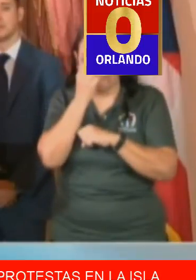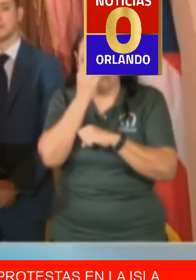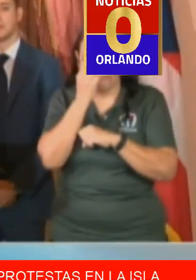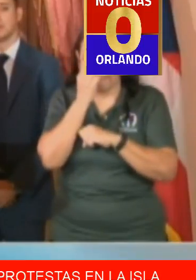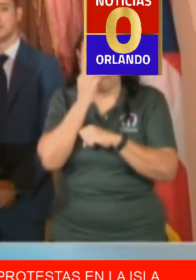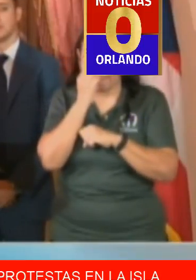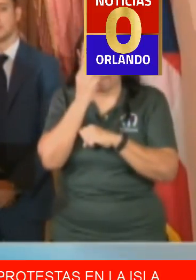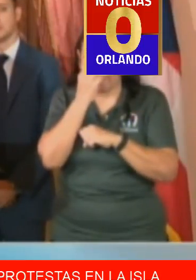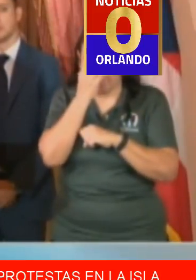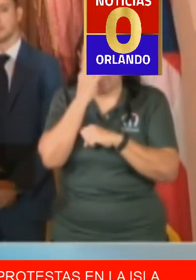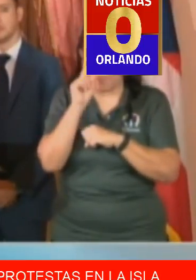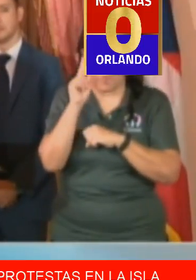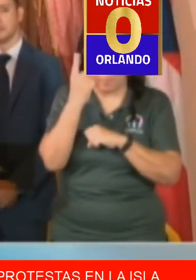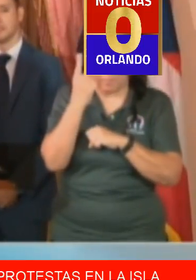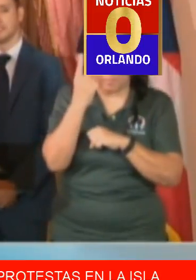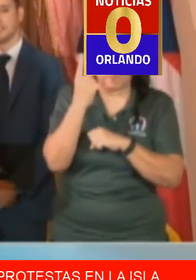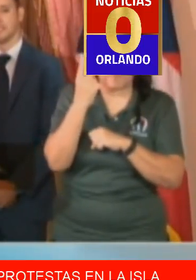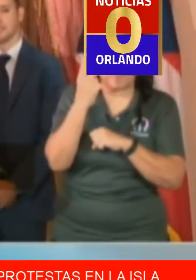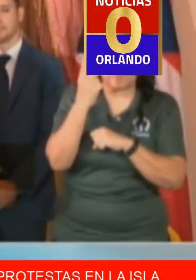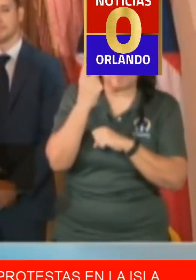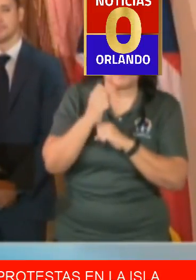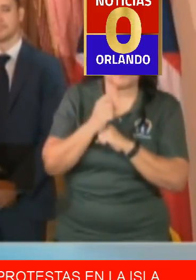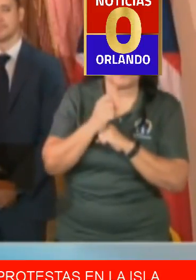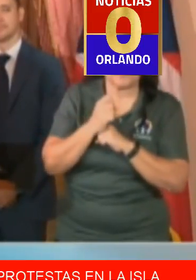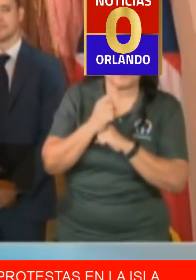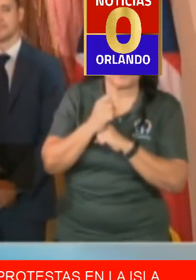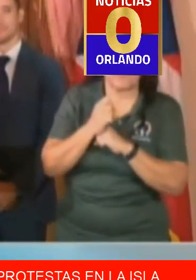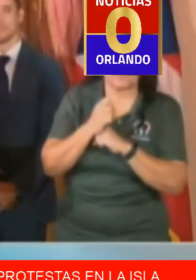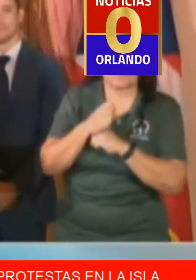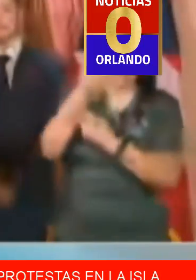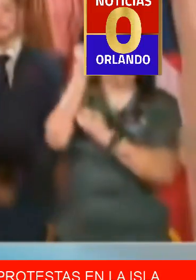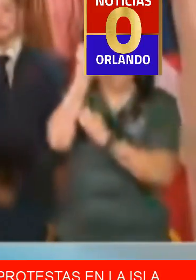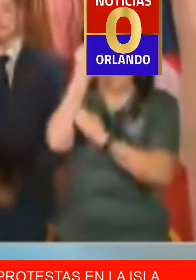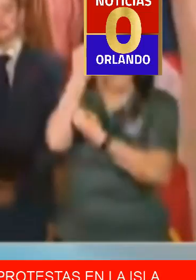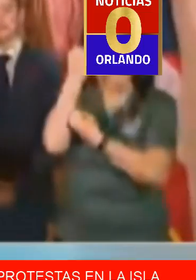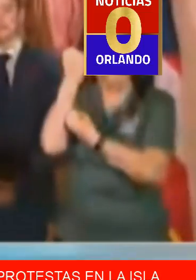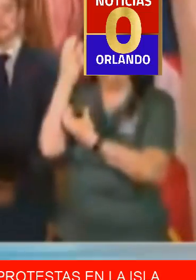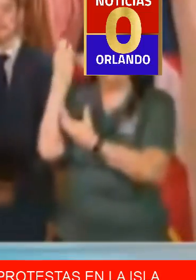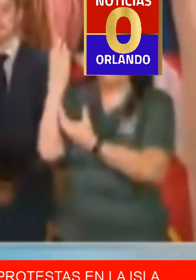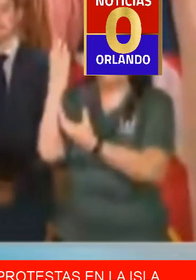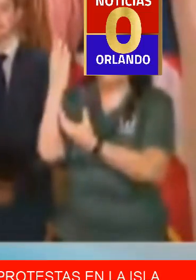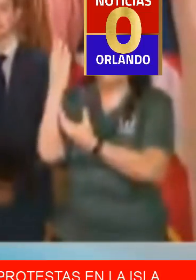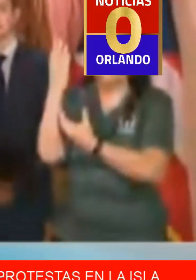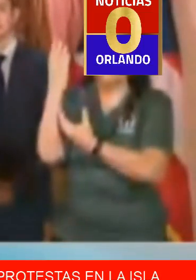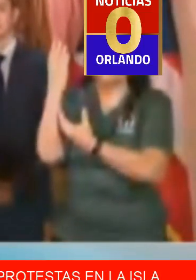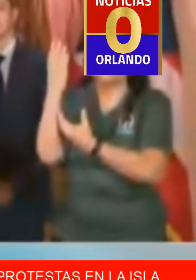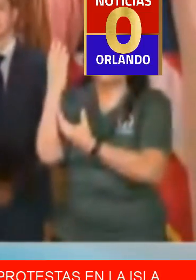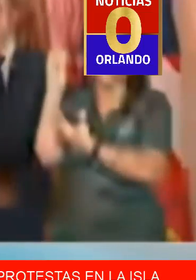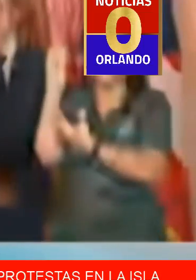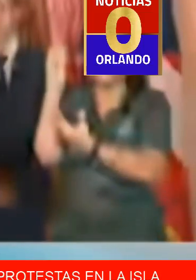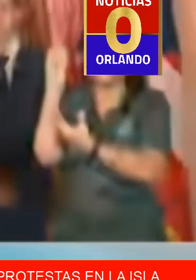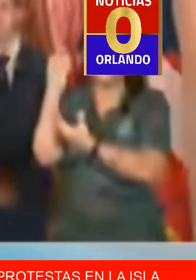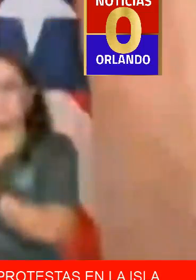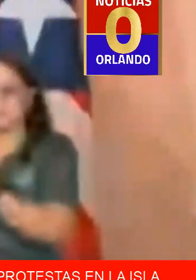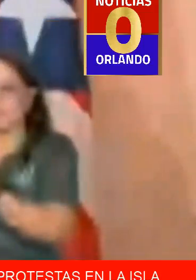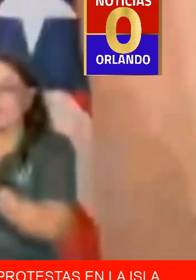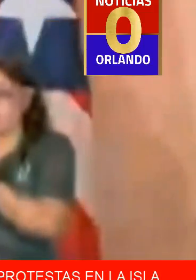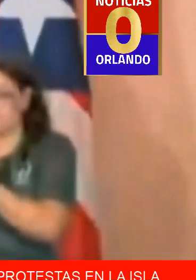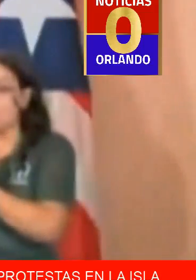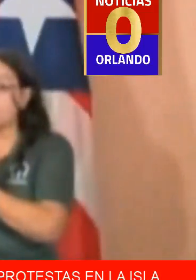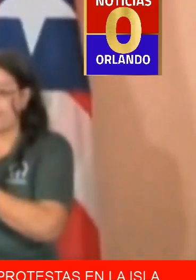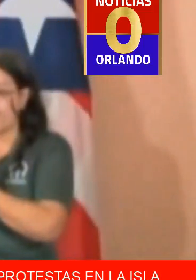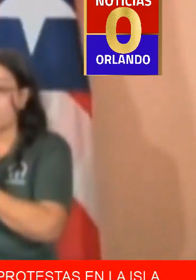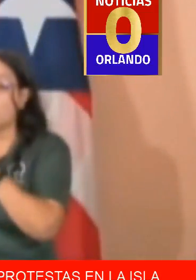hacer dos temas. Primero, video. El informe que hace video, unido por Puerto Rico,